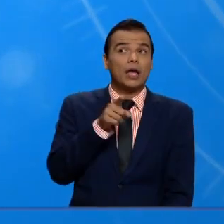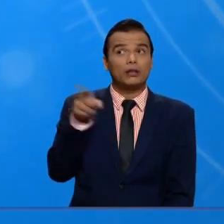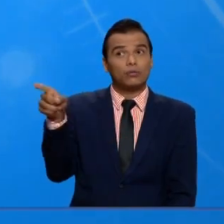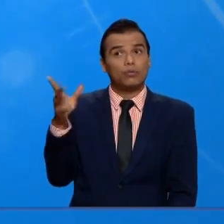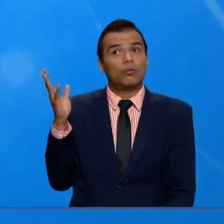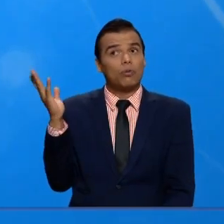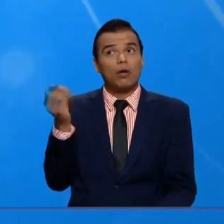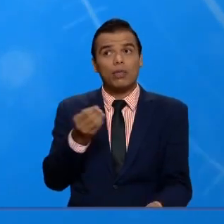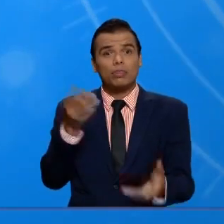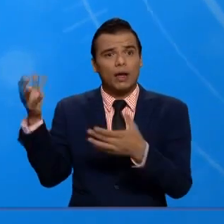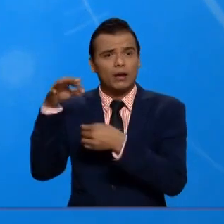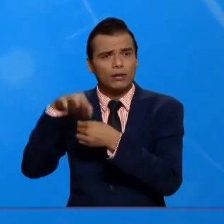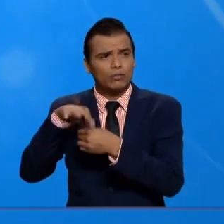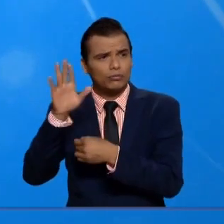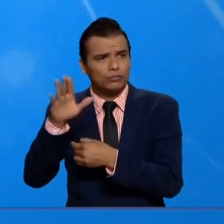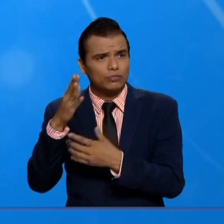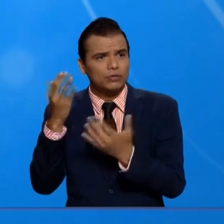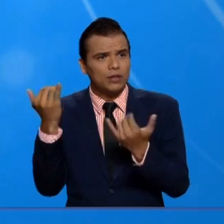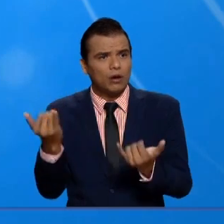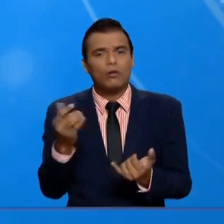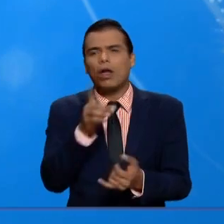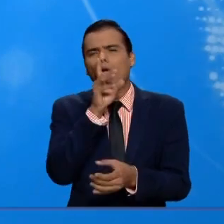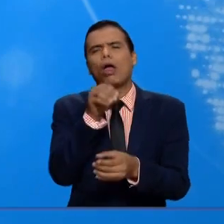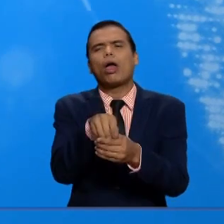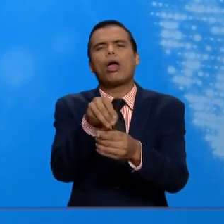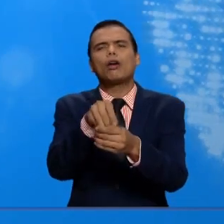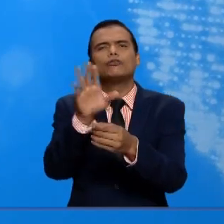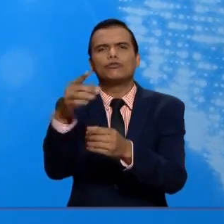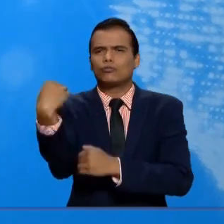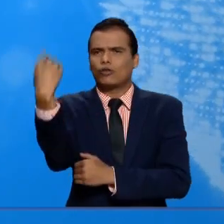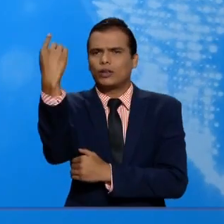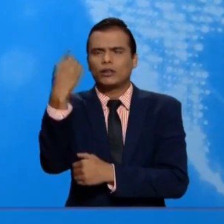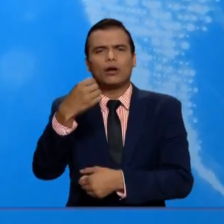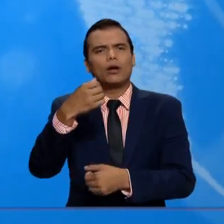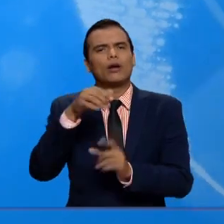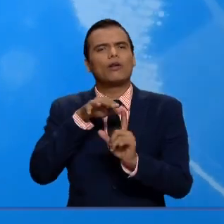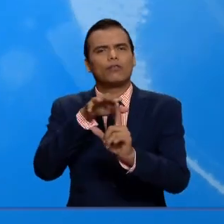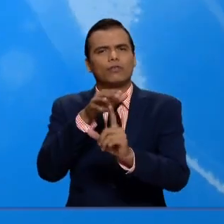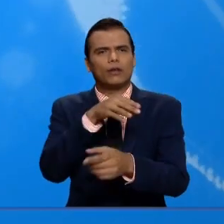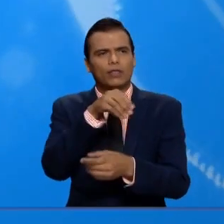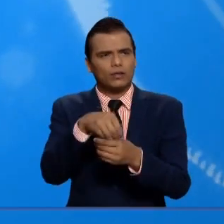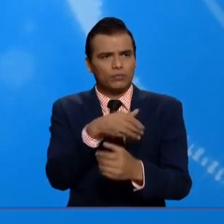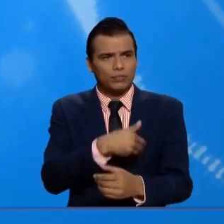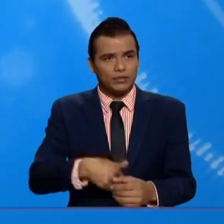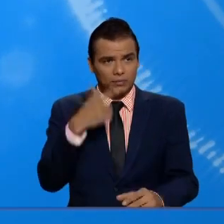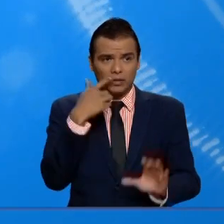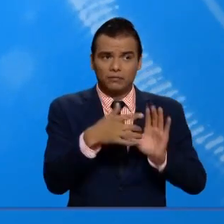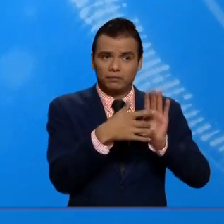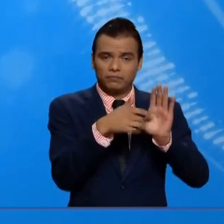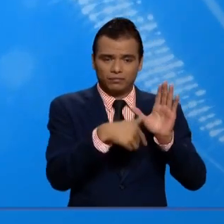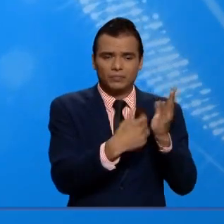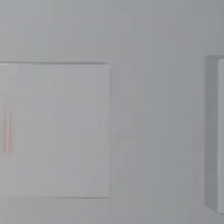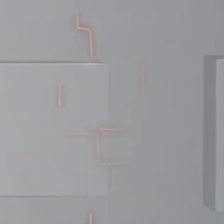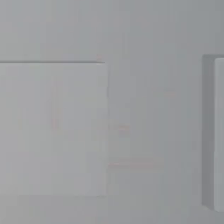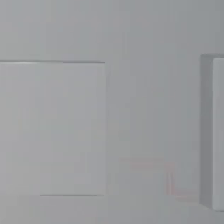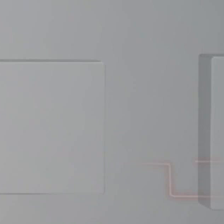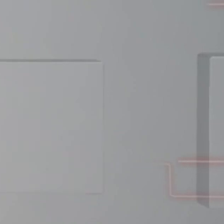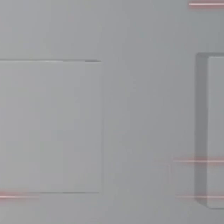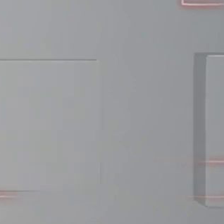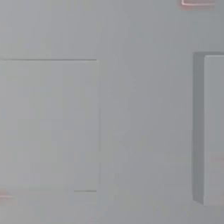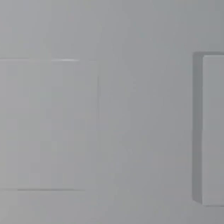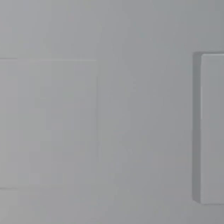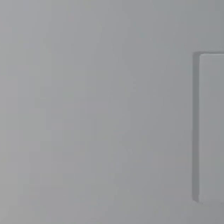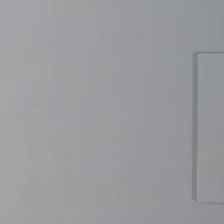a participar en política electoral desde la presidencia, te invito a compartir este acumulado de encuestas en el Valle del Cauca.